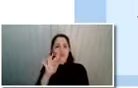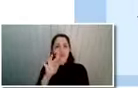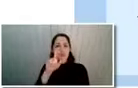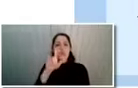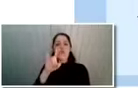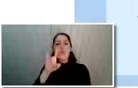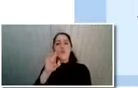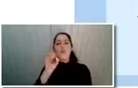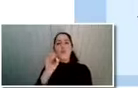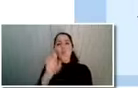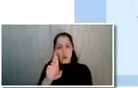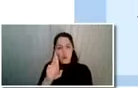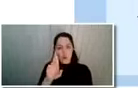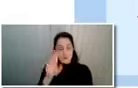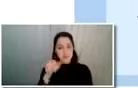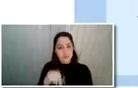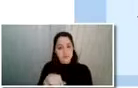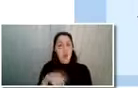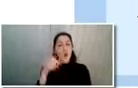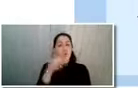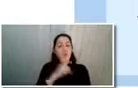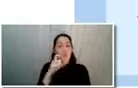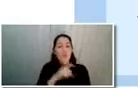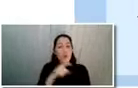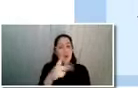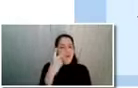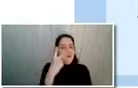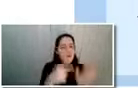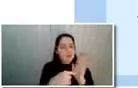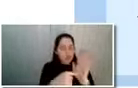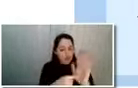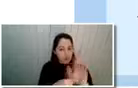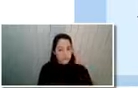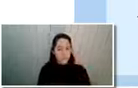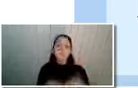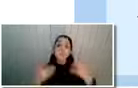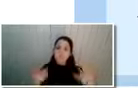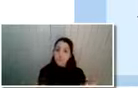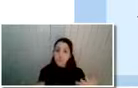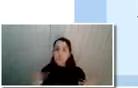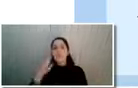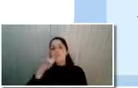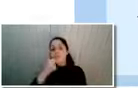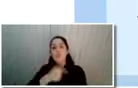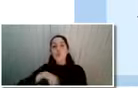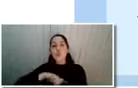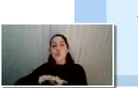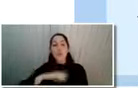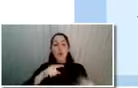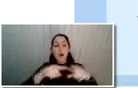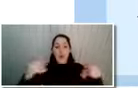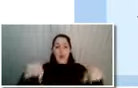Entonces, cuando nosotros hacemos en el laboratorio el siguiente paso después de la extracción, que es una